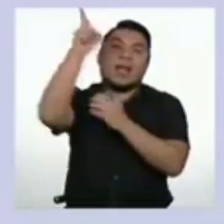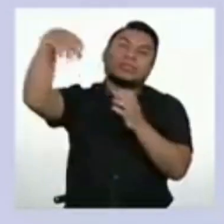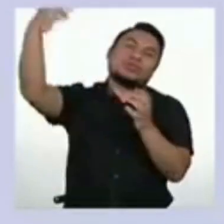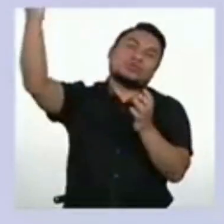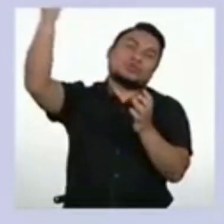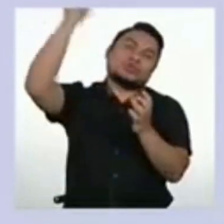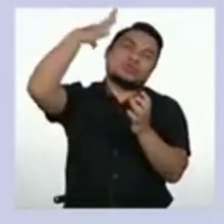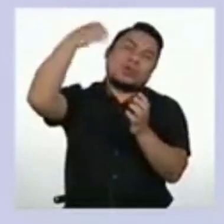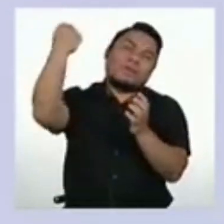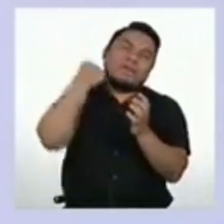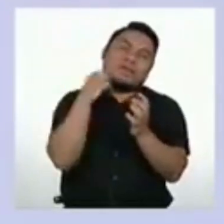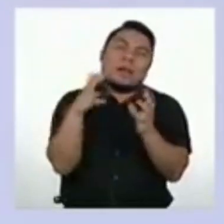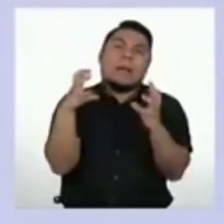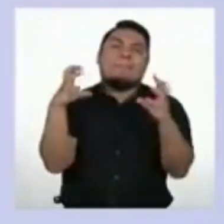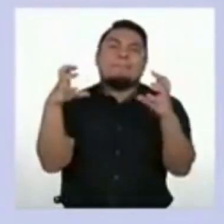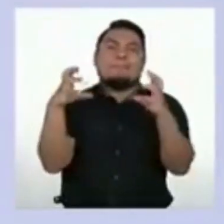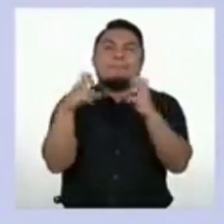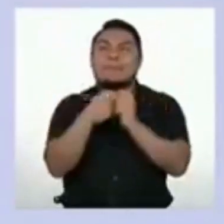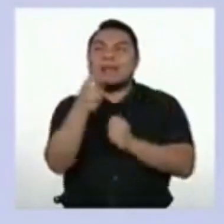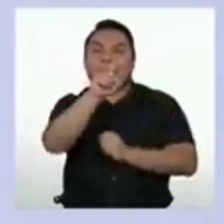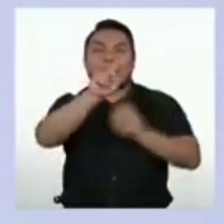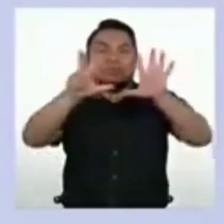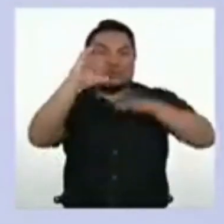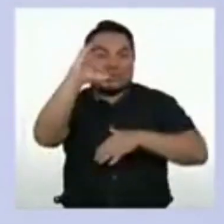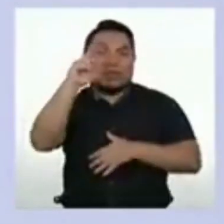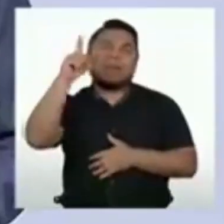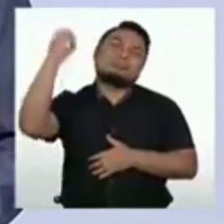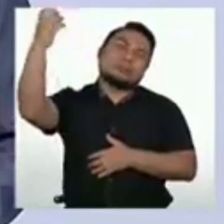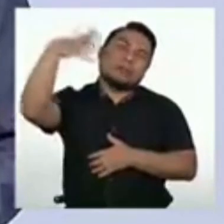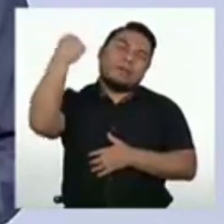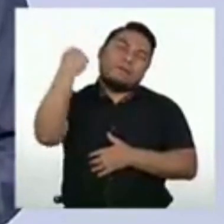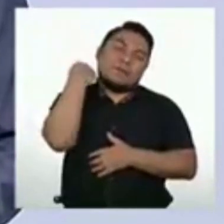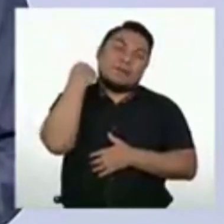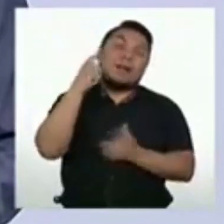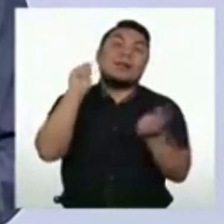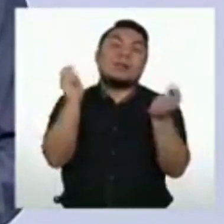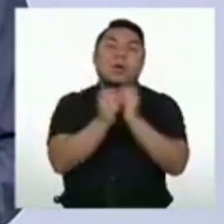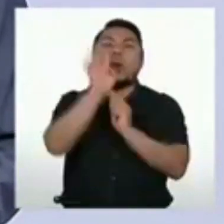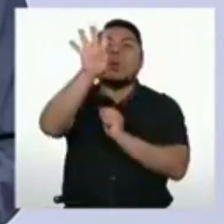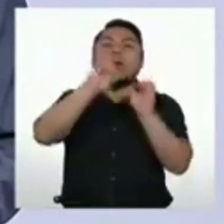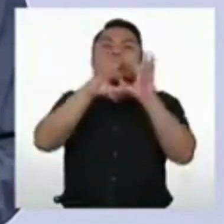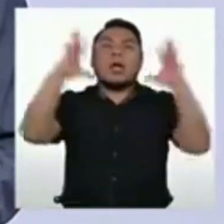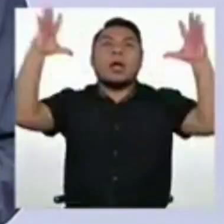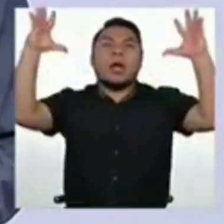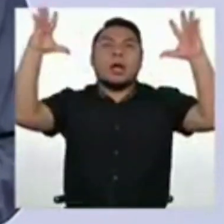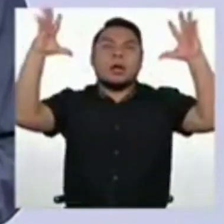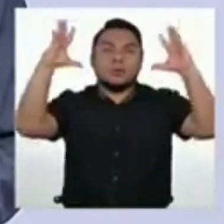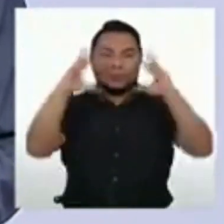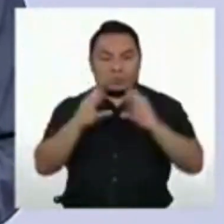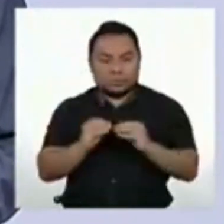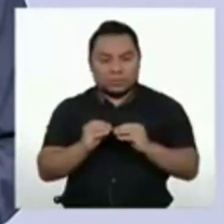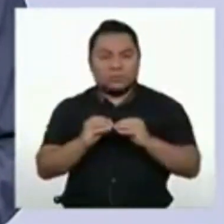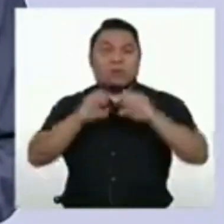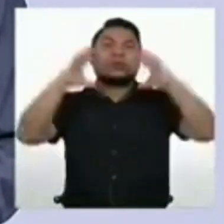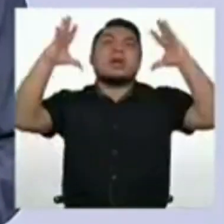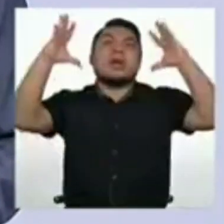a temperaturas que alcanzan los 18 grados centígrados. Luego de estos 4 días de cambios de temperatura, las